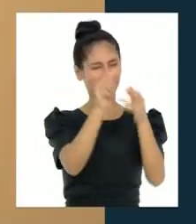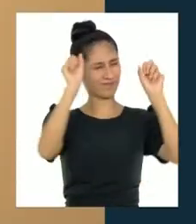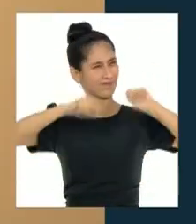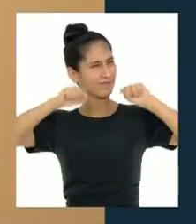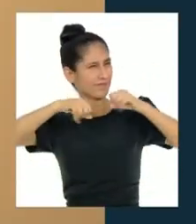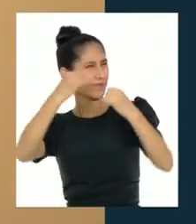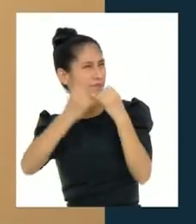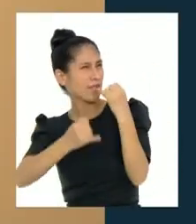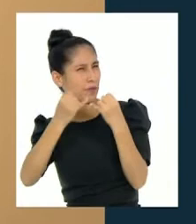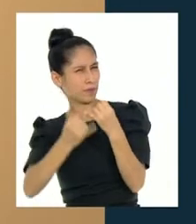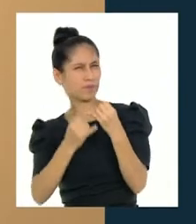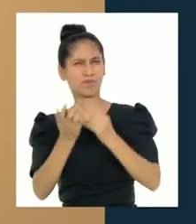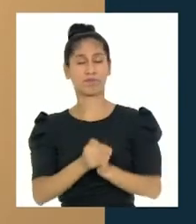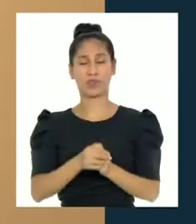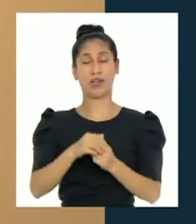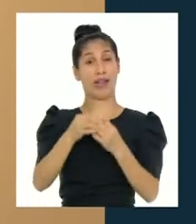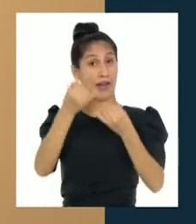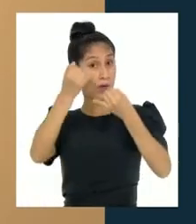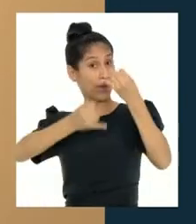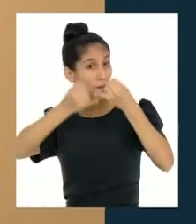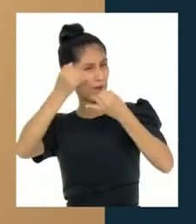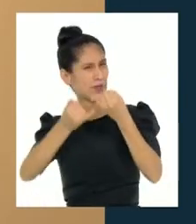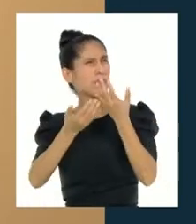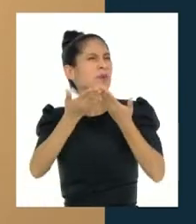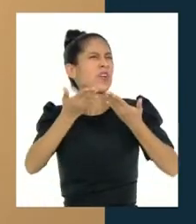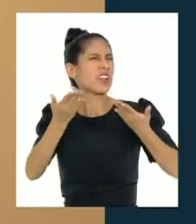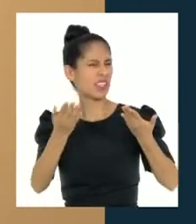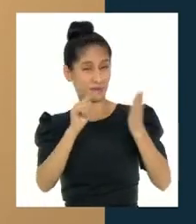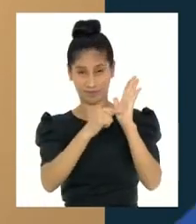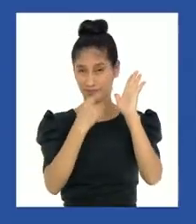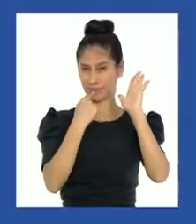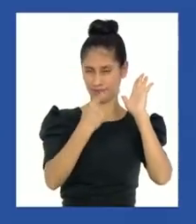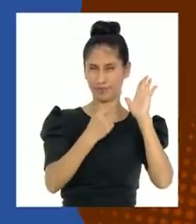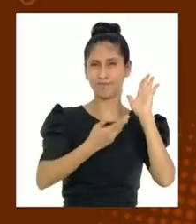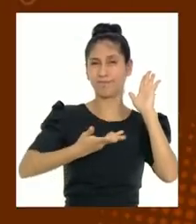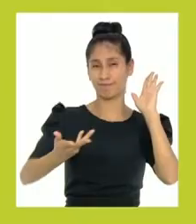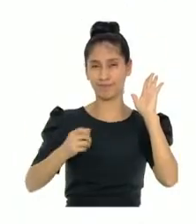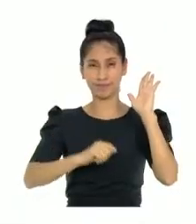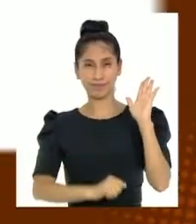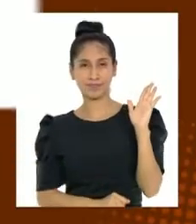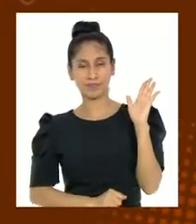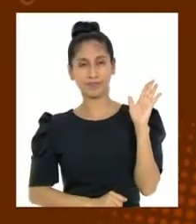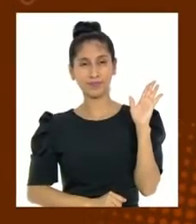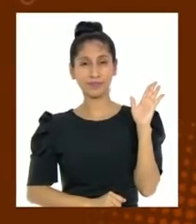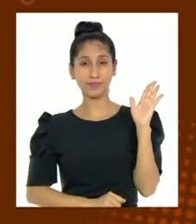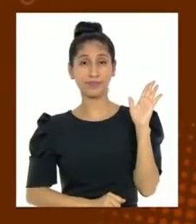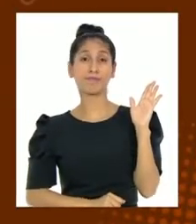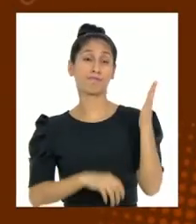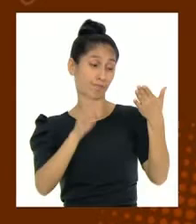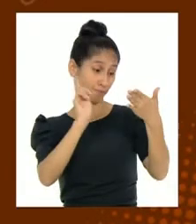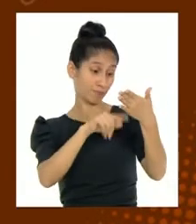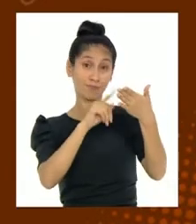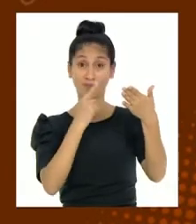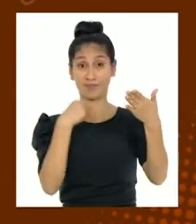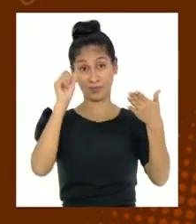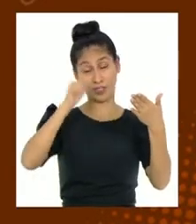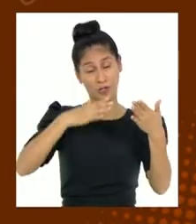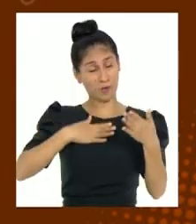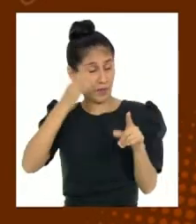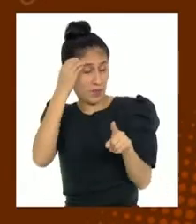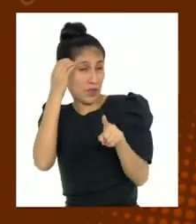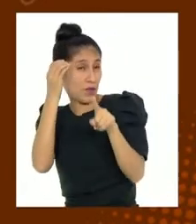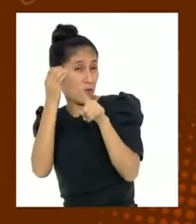Finalmente, tenemos la conclusión. Esta dice así. Así pues, en mi